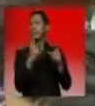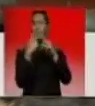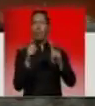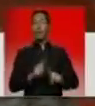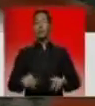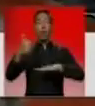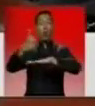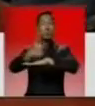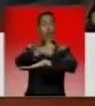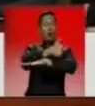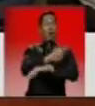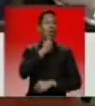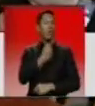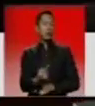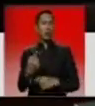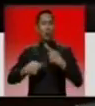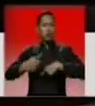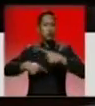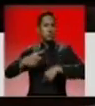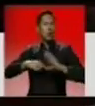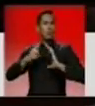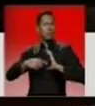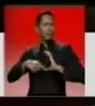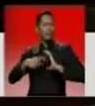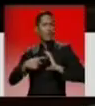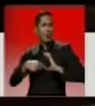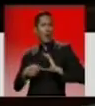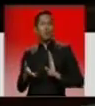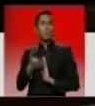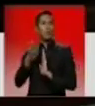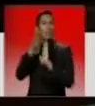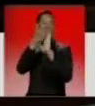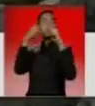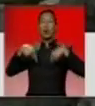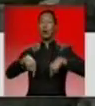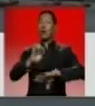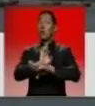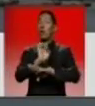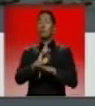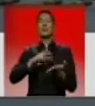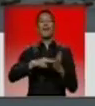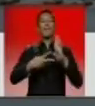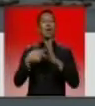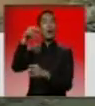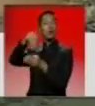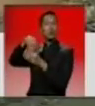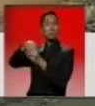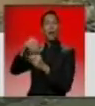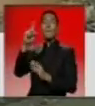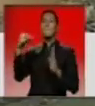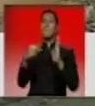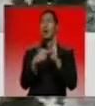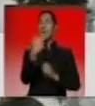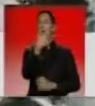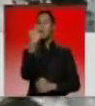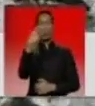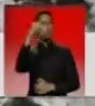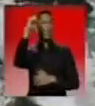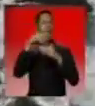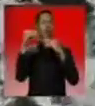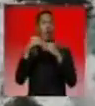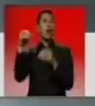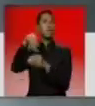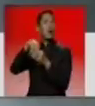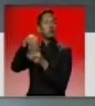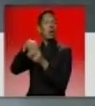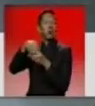autoridades destacaron que las hidroeléctricas que se construyen en el país permitirán ahorrar anualmente 1.300 millones de dólares. Reconocieron, sin embargo,